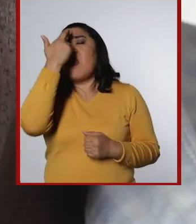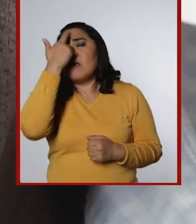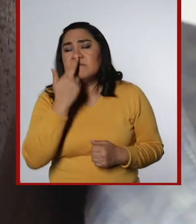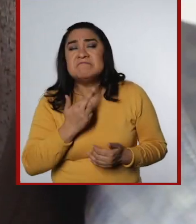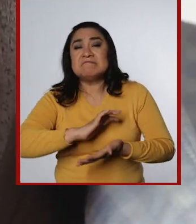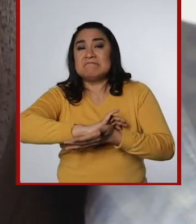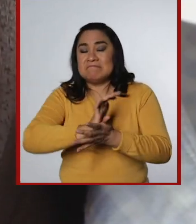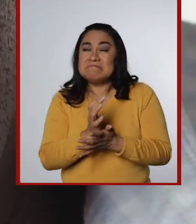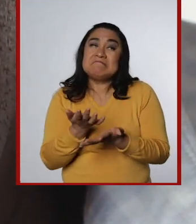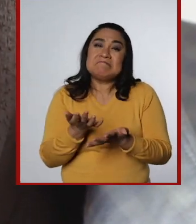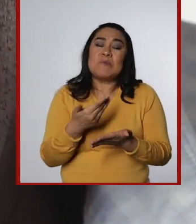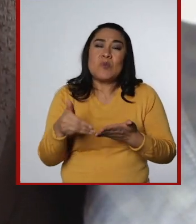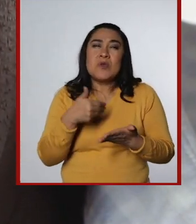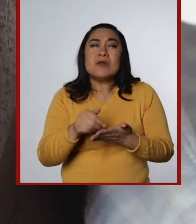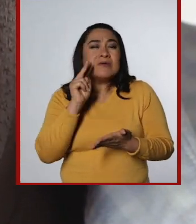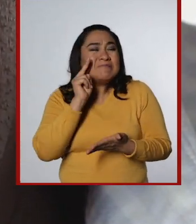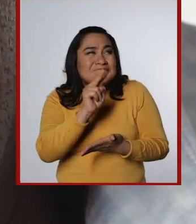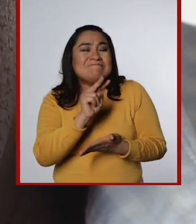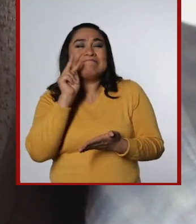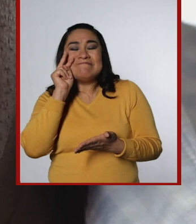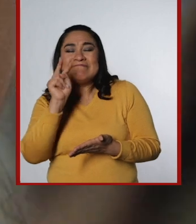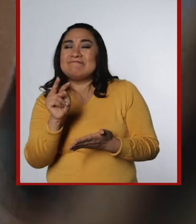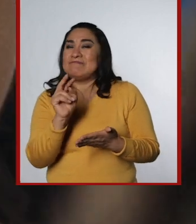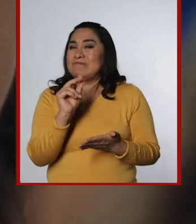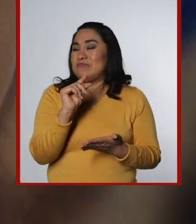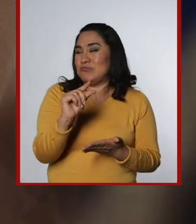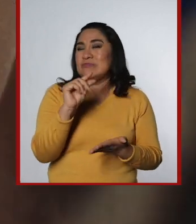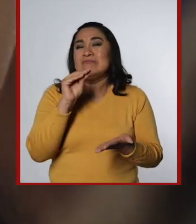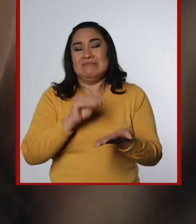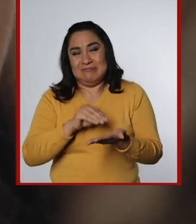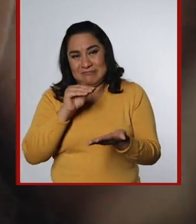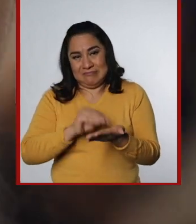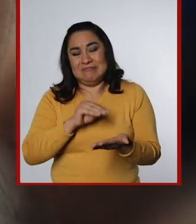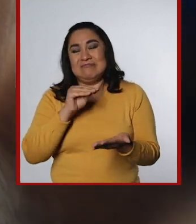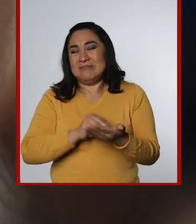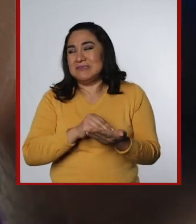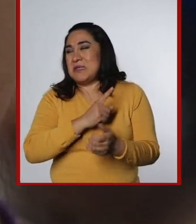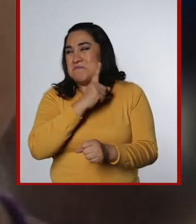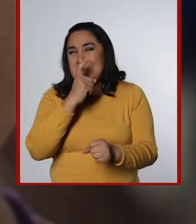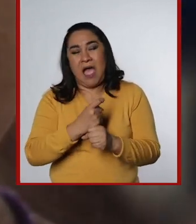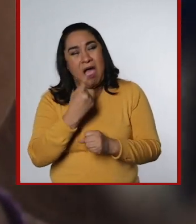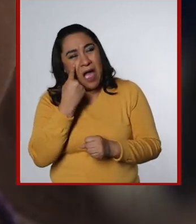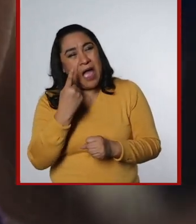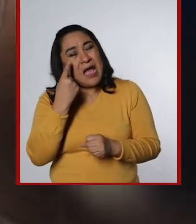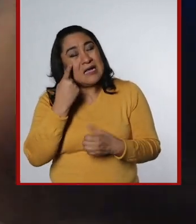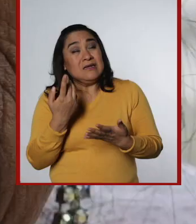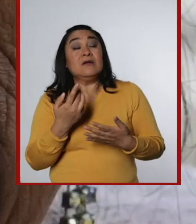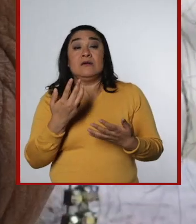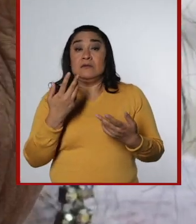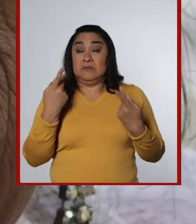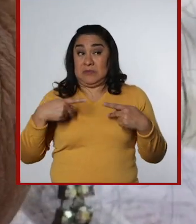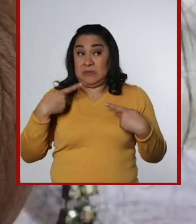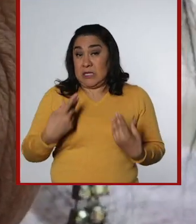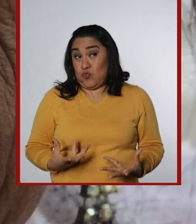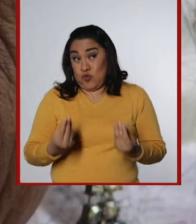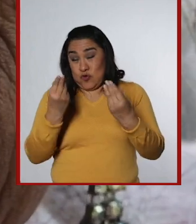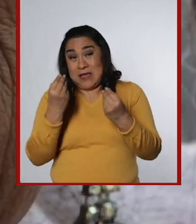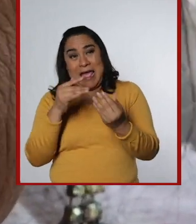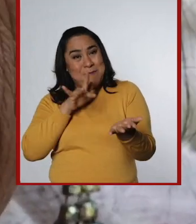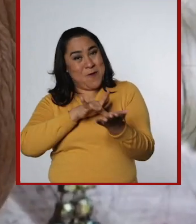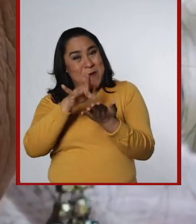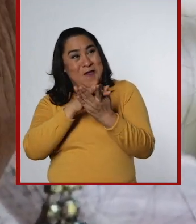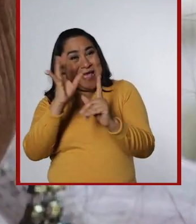está colocado al centro. Muchas personas son tus aliadas, pero cuando hay que llegar al poder y tomar decisiones, no